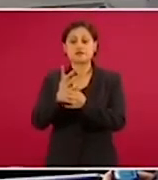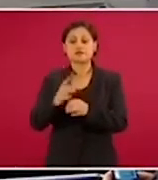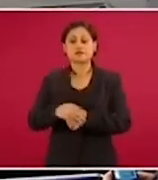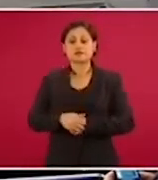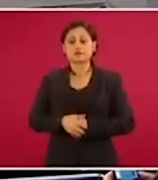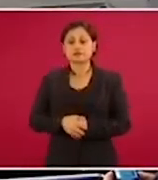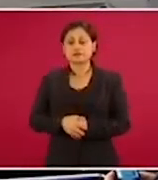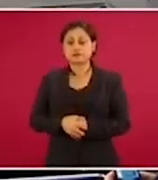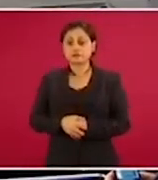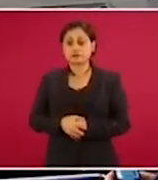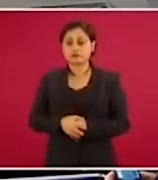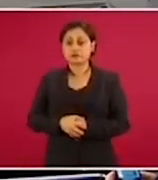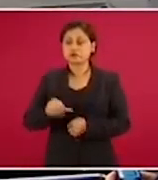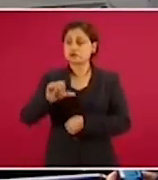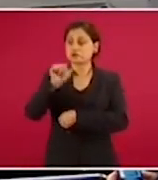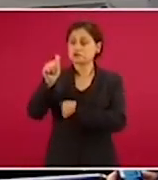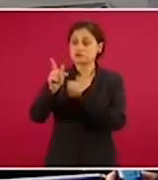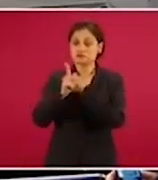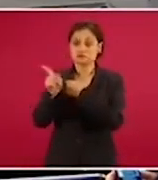a otros países.